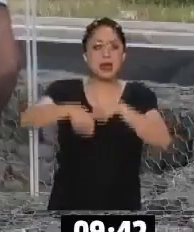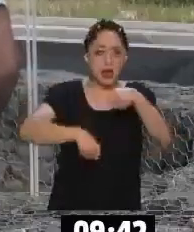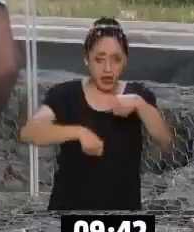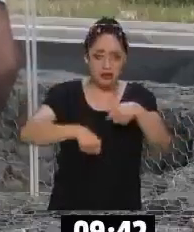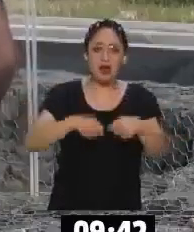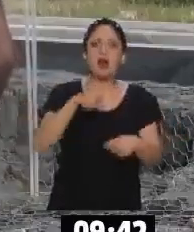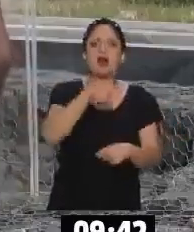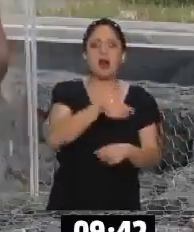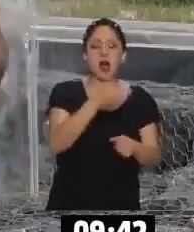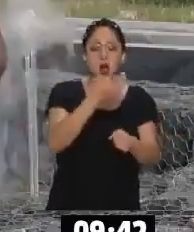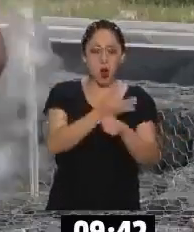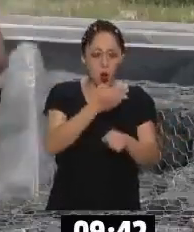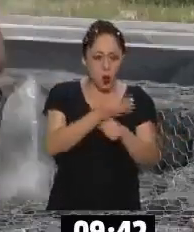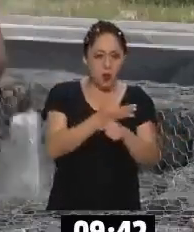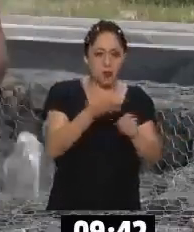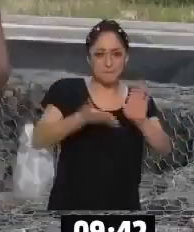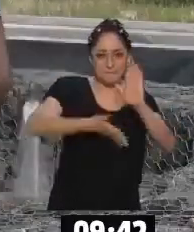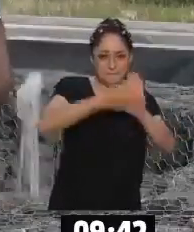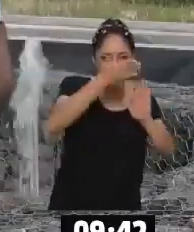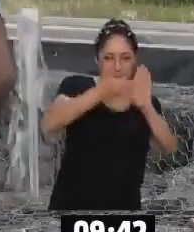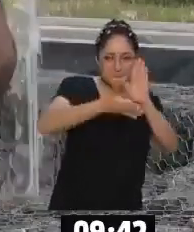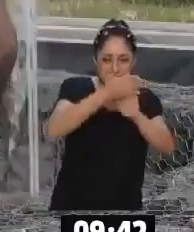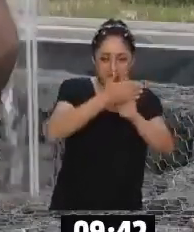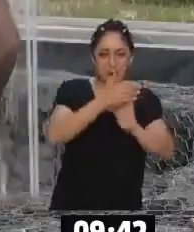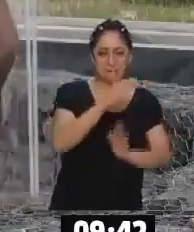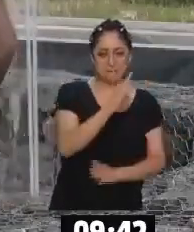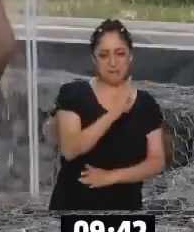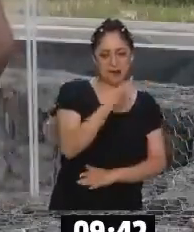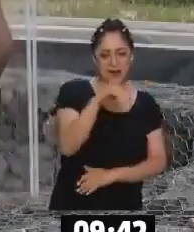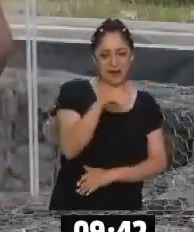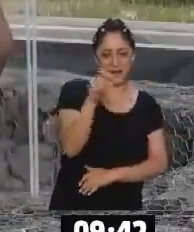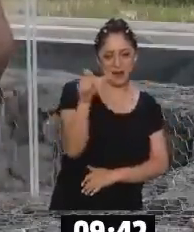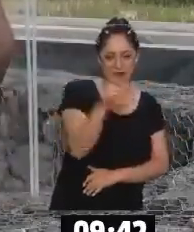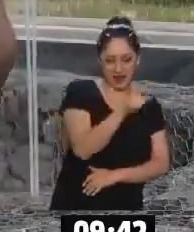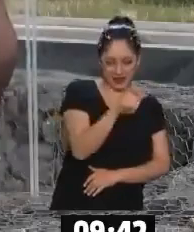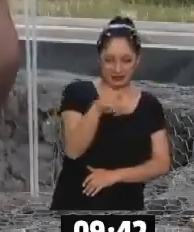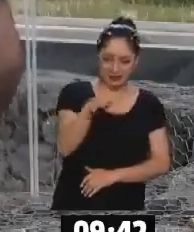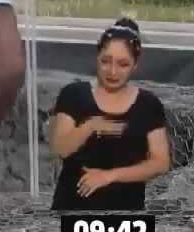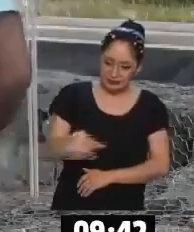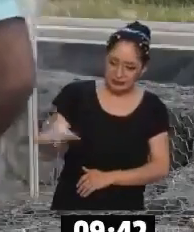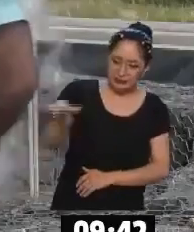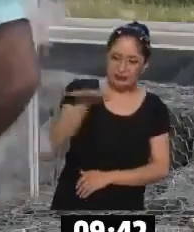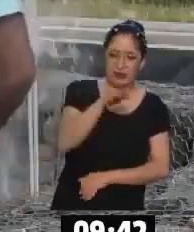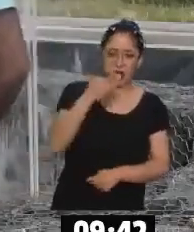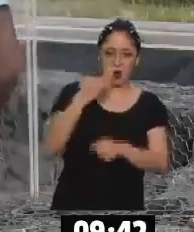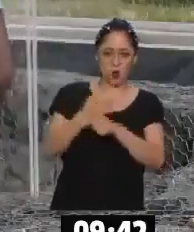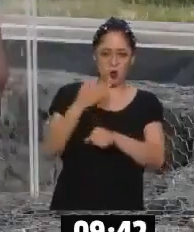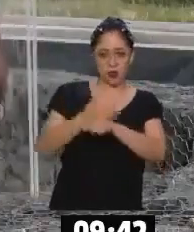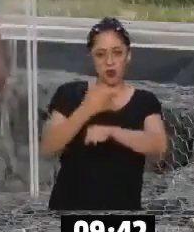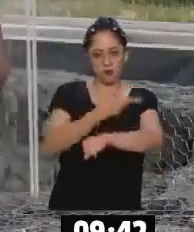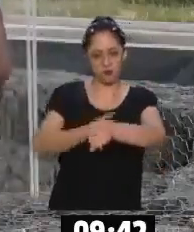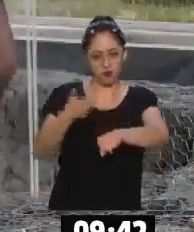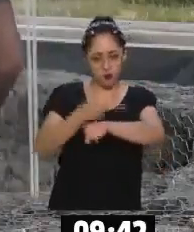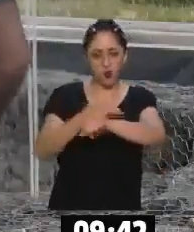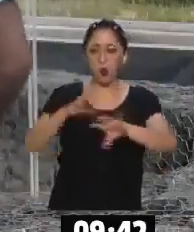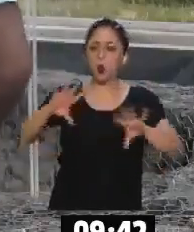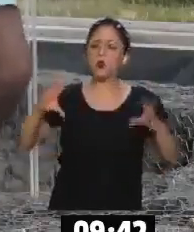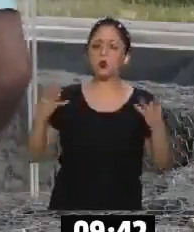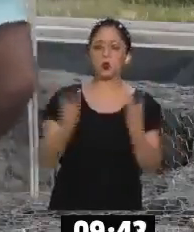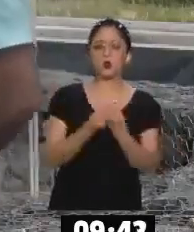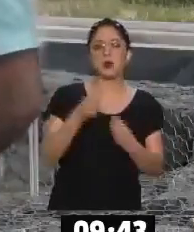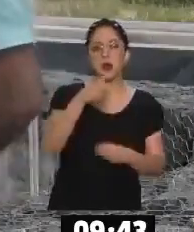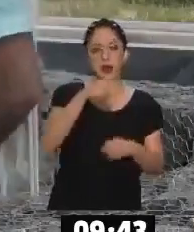está construyendo una pequeña pista BMX que también está en proceso y que será parte de las actividades